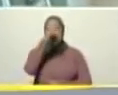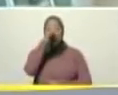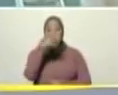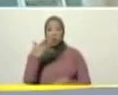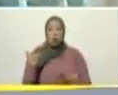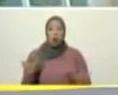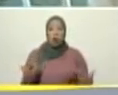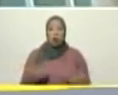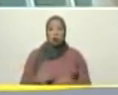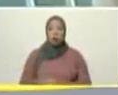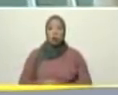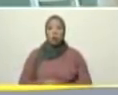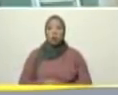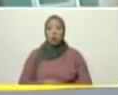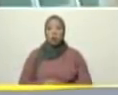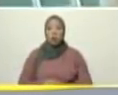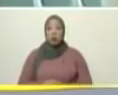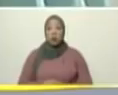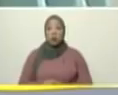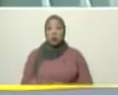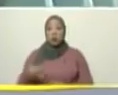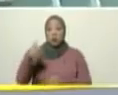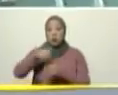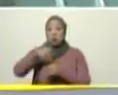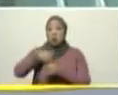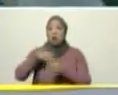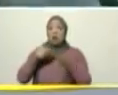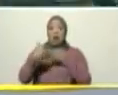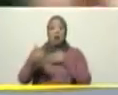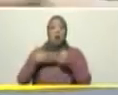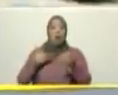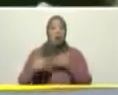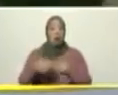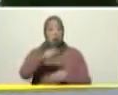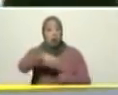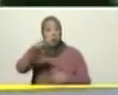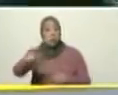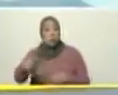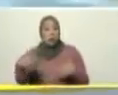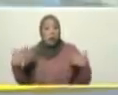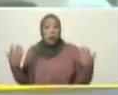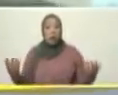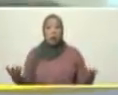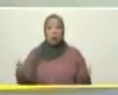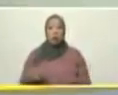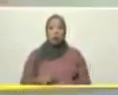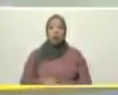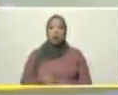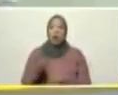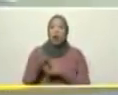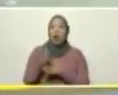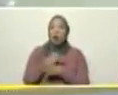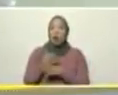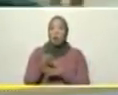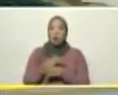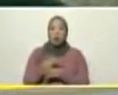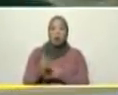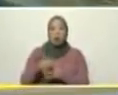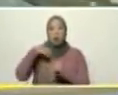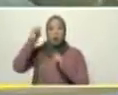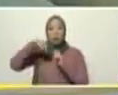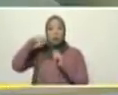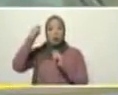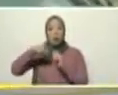Creían los medios de comunicación que su odio desbordado del 12 de abril era compartido por todos los venezolanos